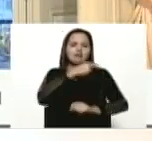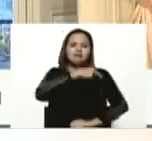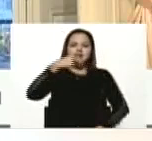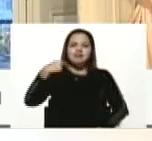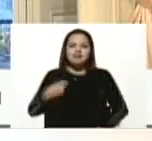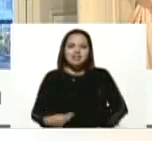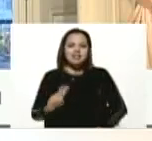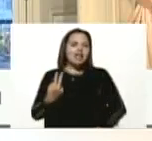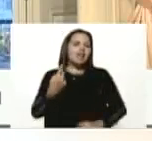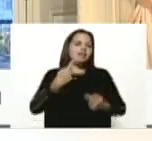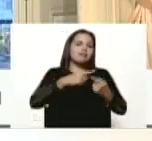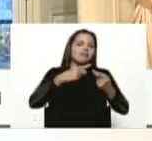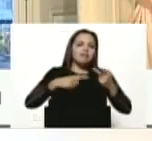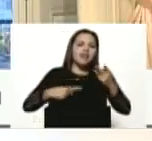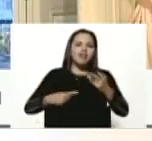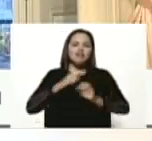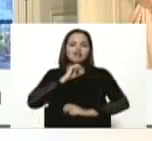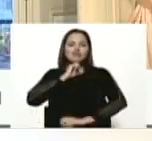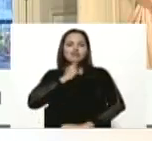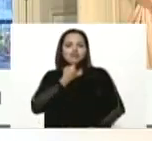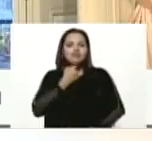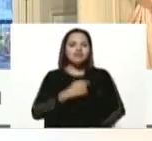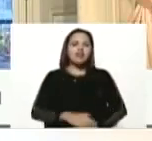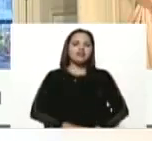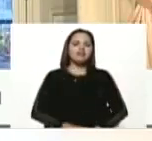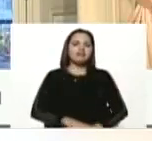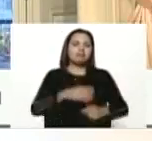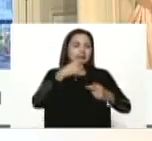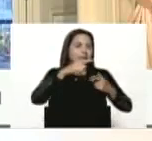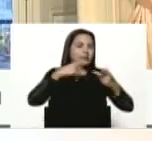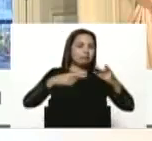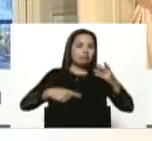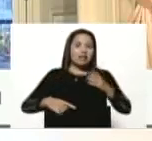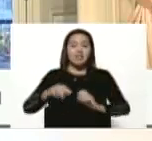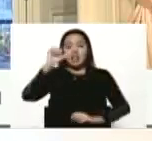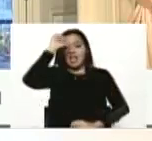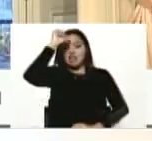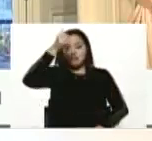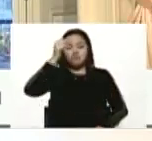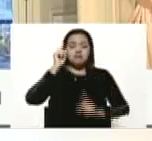de Vietnam, de Rusia, de Irán, de Bielorrusia, de la India,